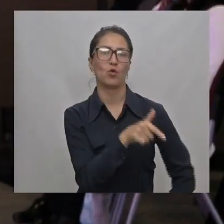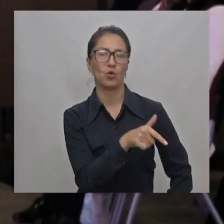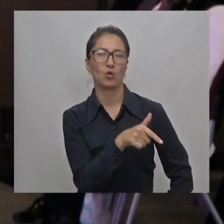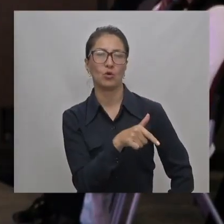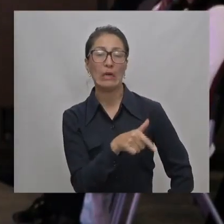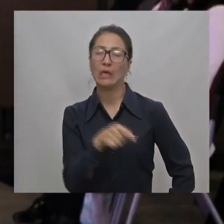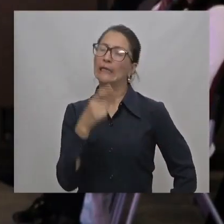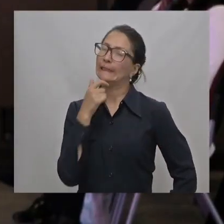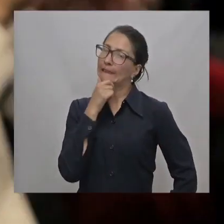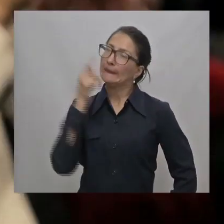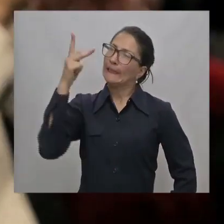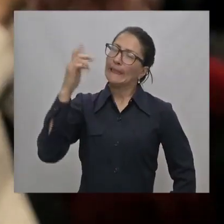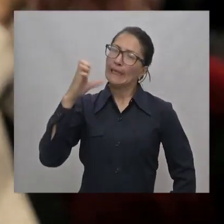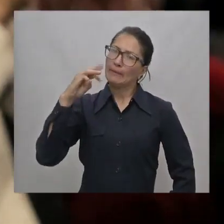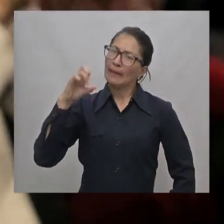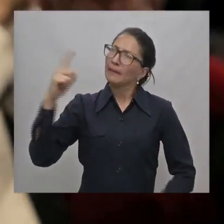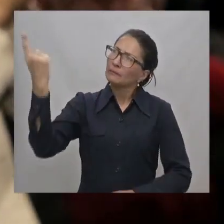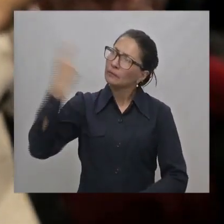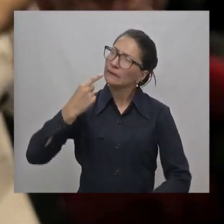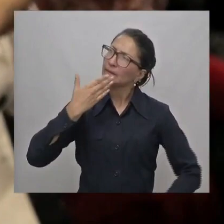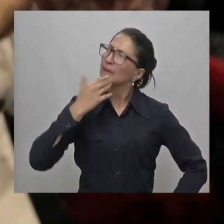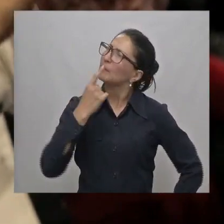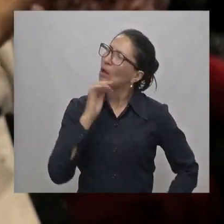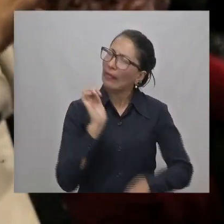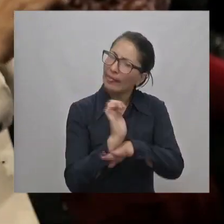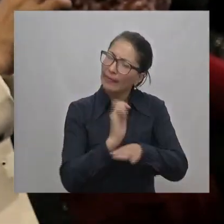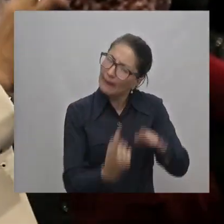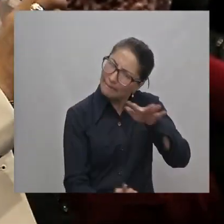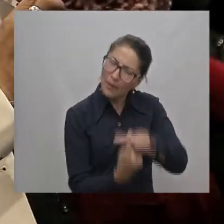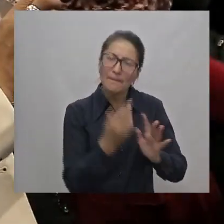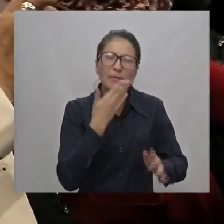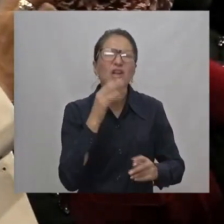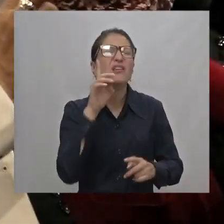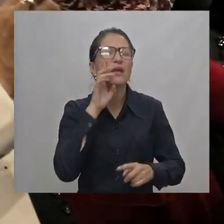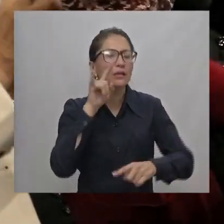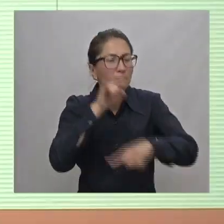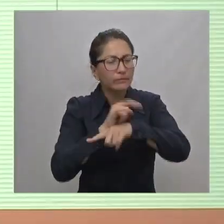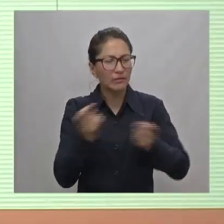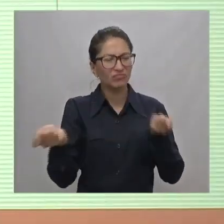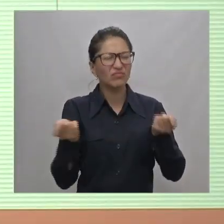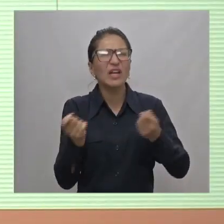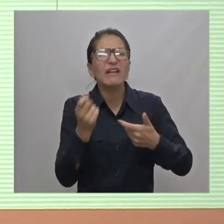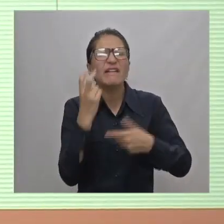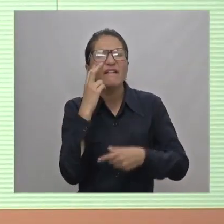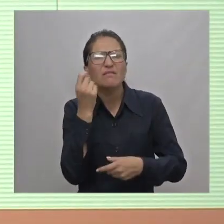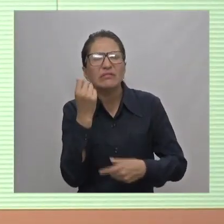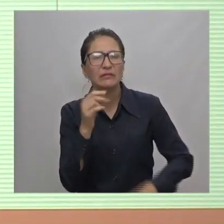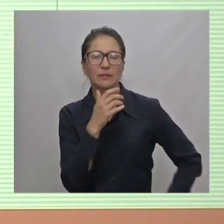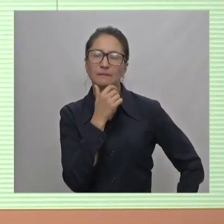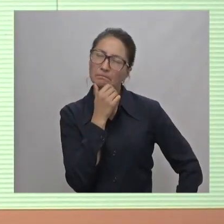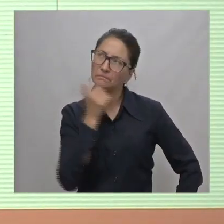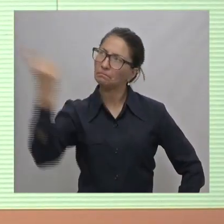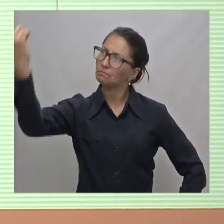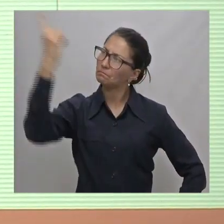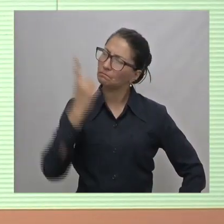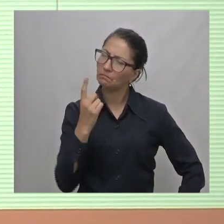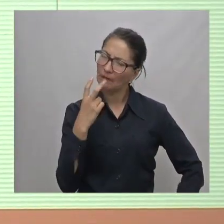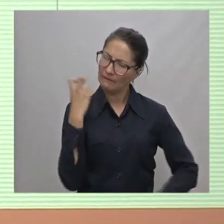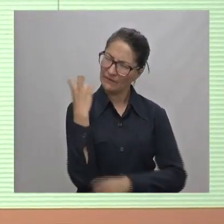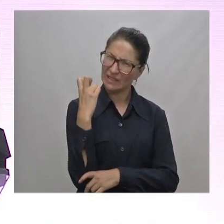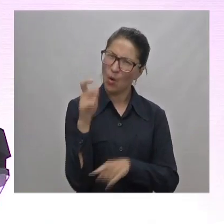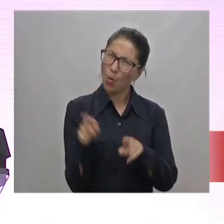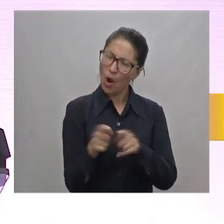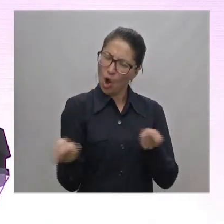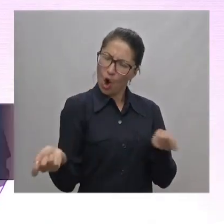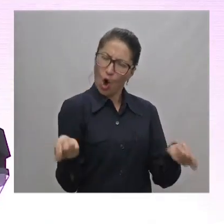Walter Kemmerer, Colombia debía tener una entidad fuerte que ejerciera el control fiscal. Kemmerer entendía el control